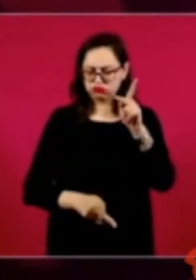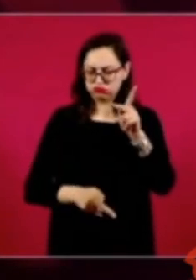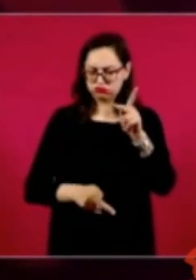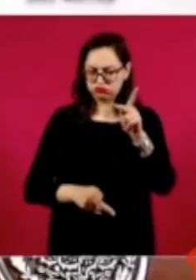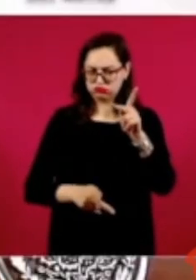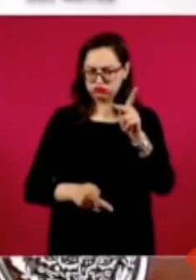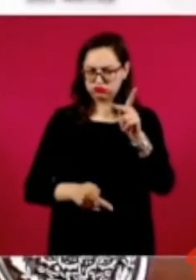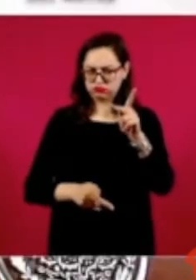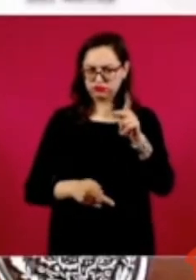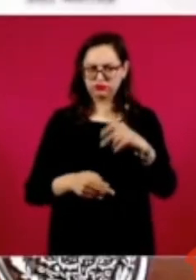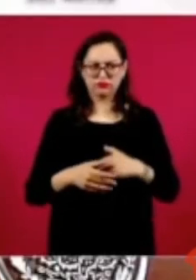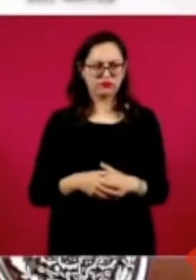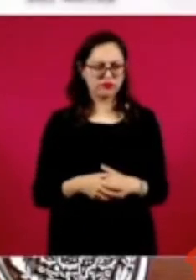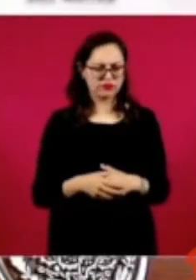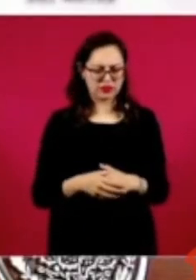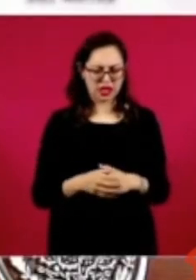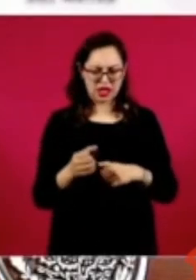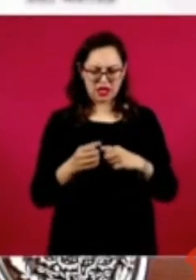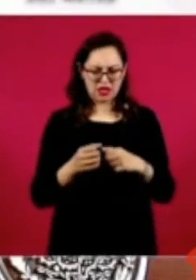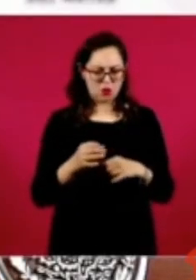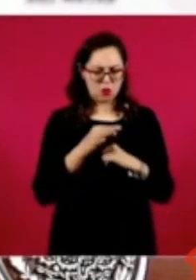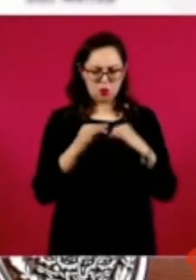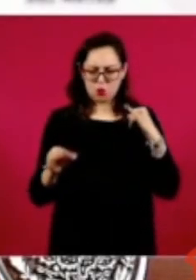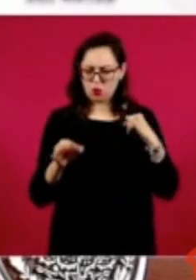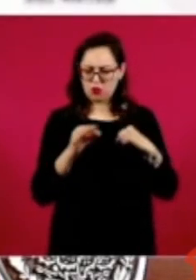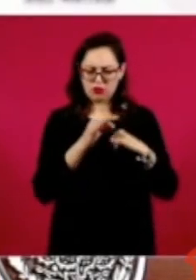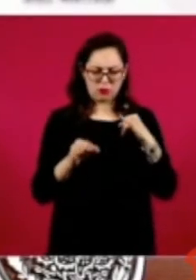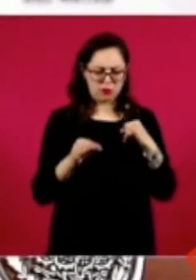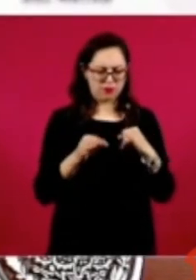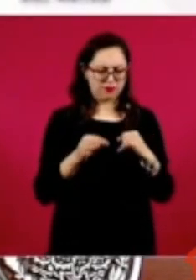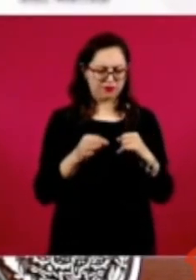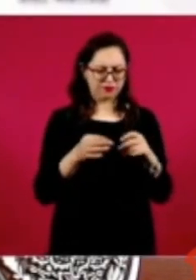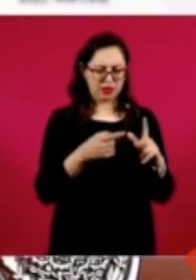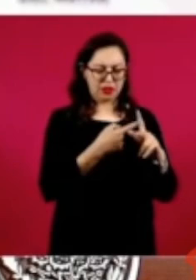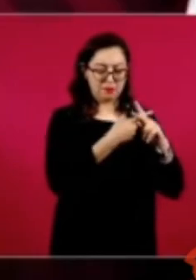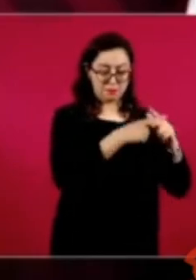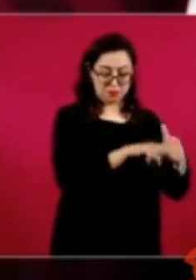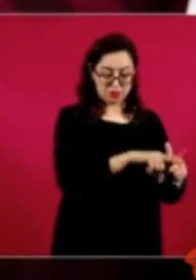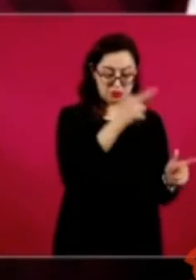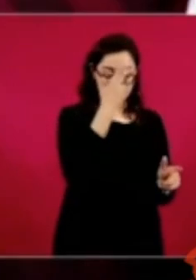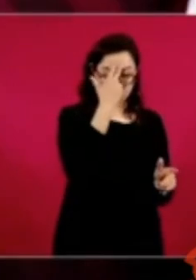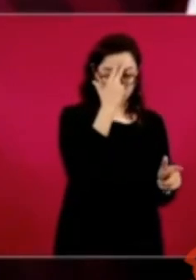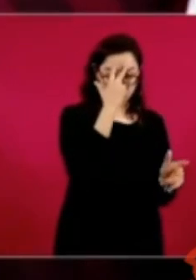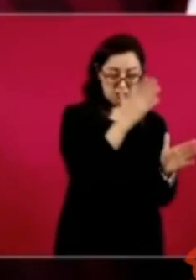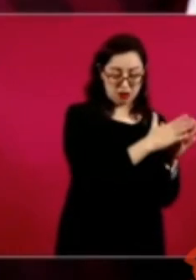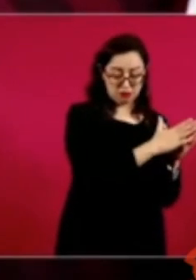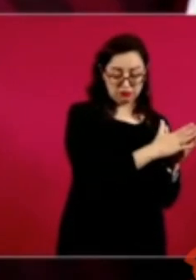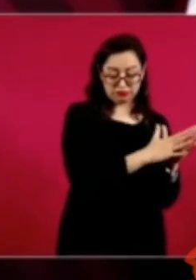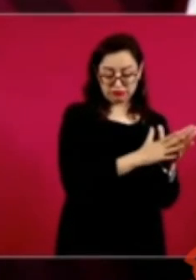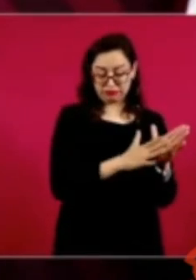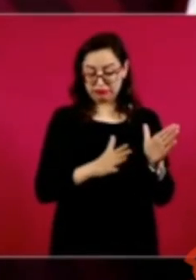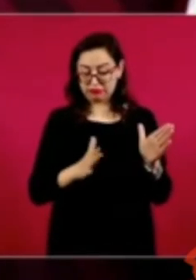Y creo que quedó como en 1900, en aquel entonces, 1901.